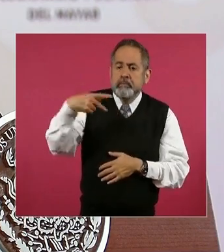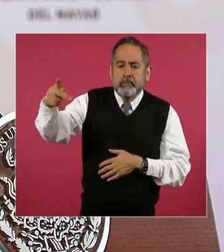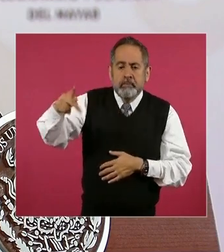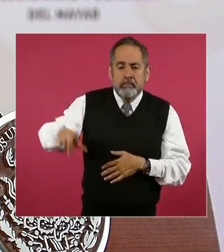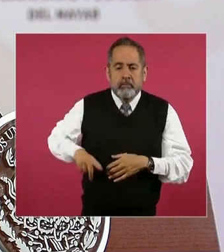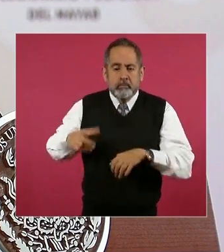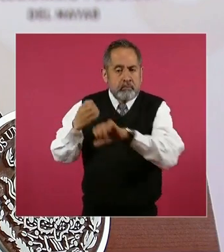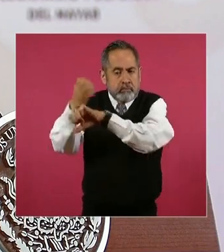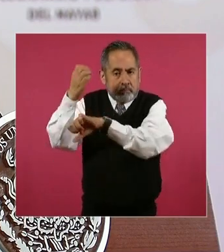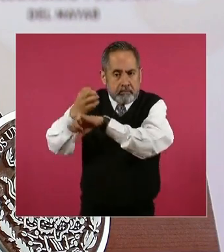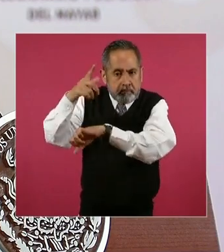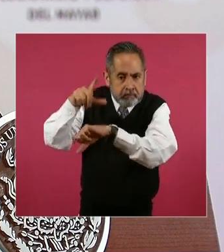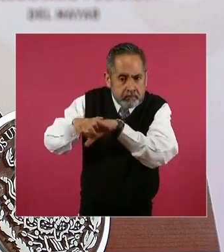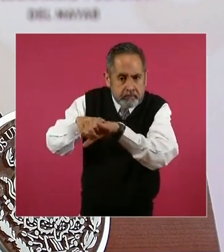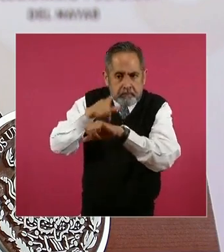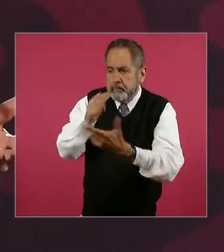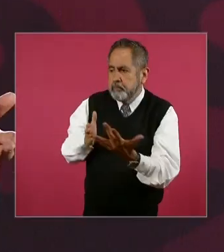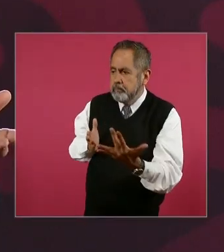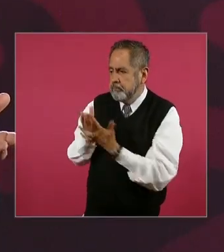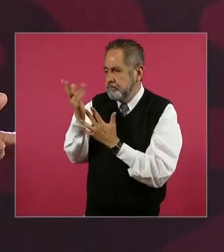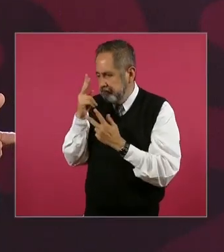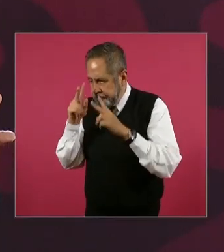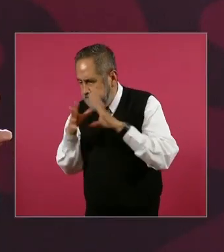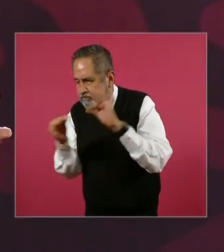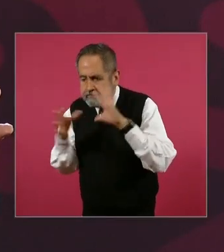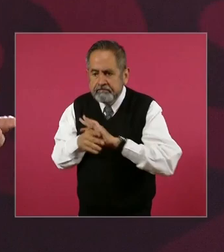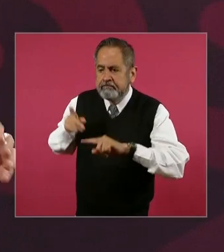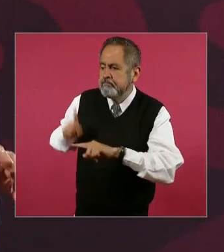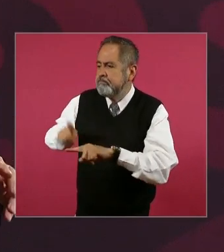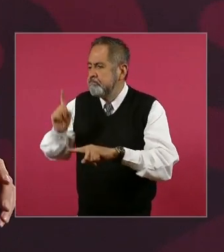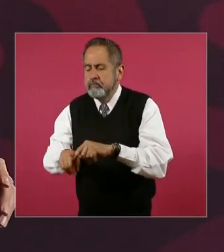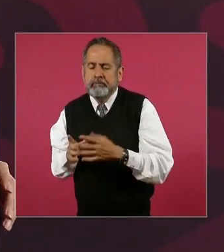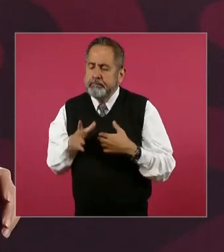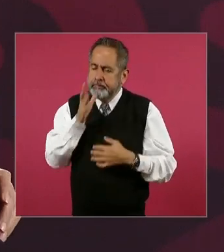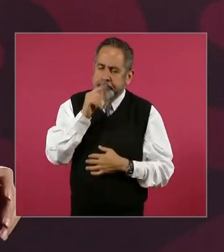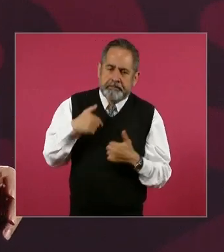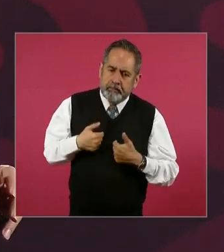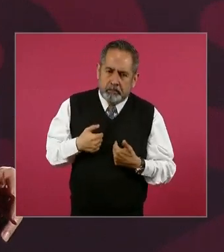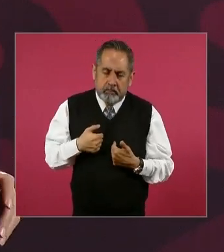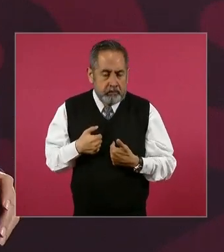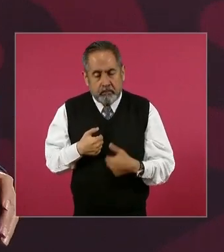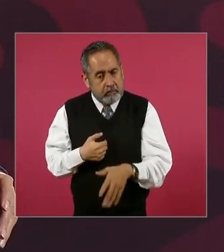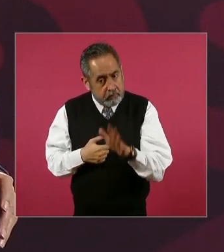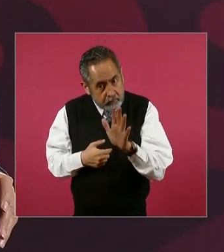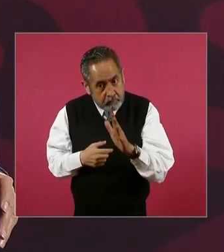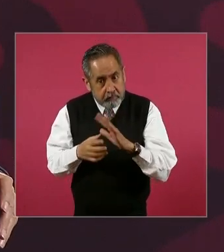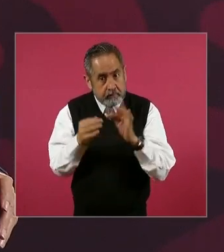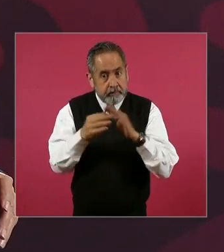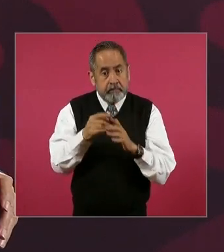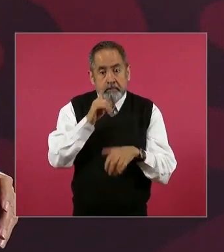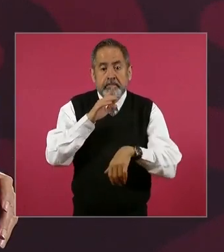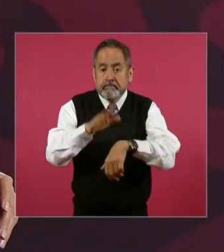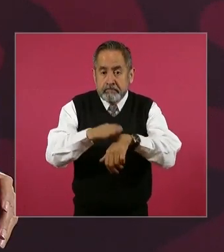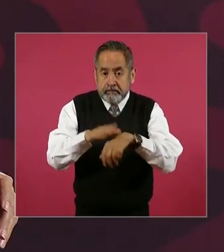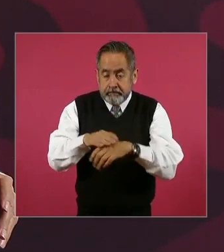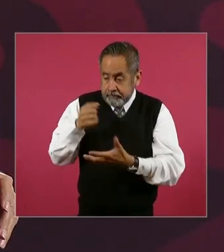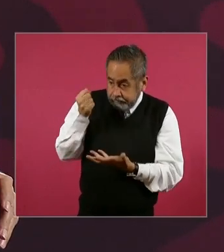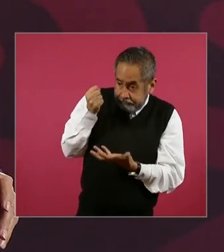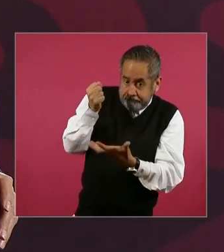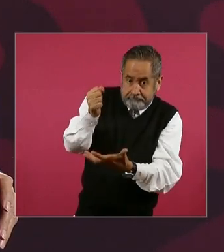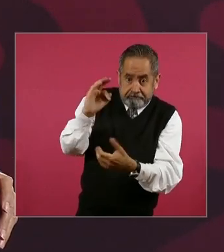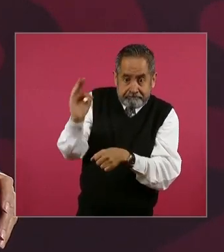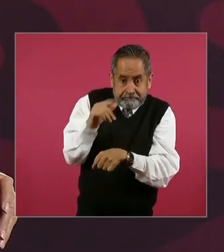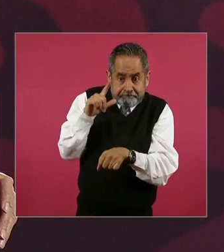un estado pues no puede llegar a hacerle una auditoría ver en cambio para recursos federales la